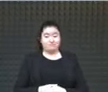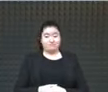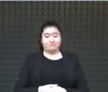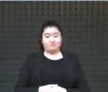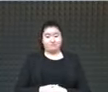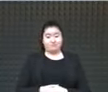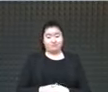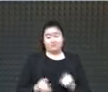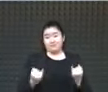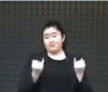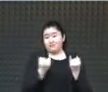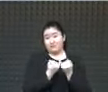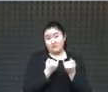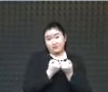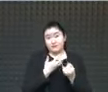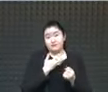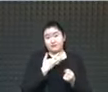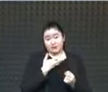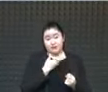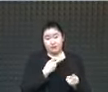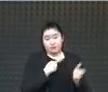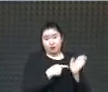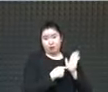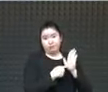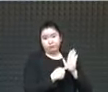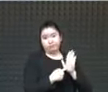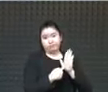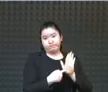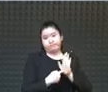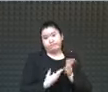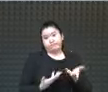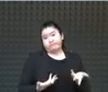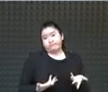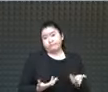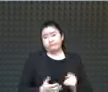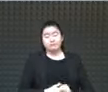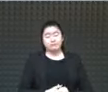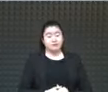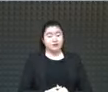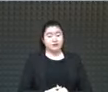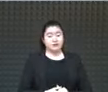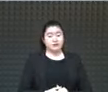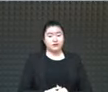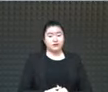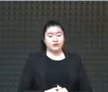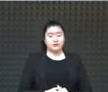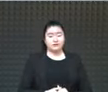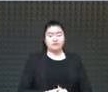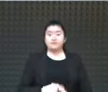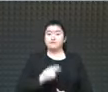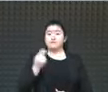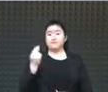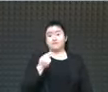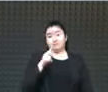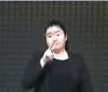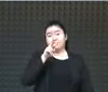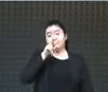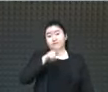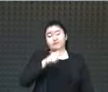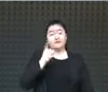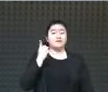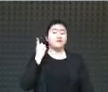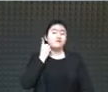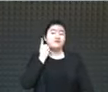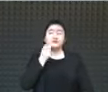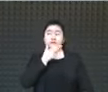pues también hay todas las pruebas ahí que tiene la fiscalía. Entonces, que actúen con rectitud, diputadas